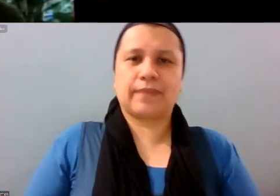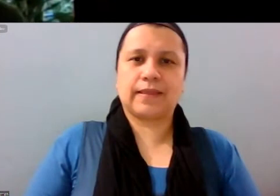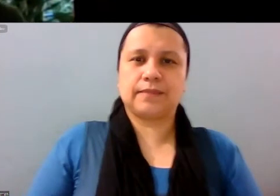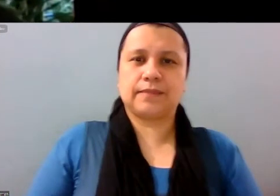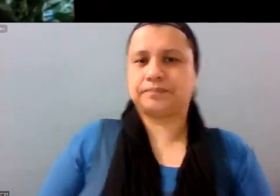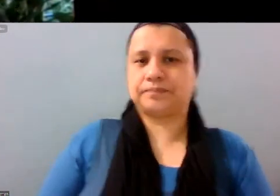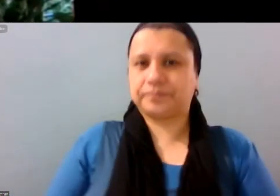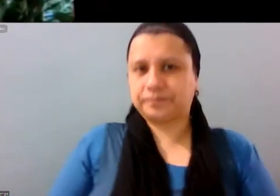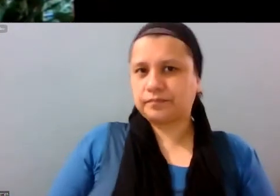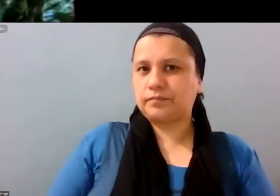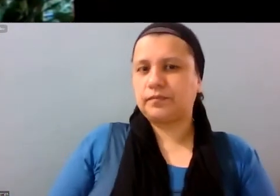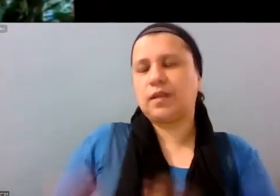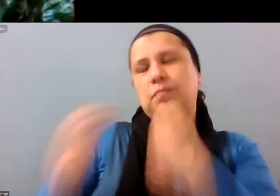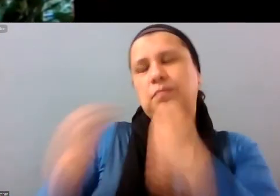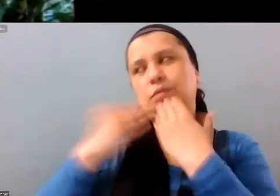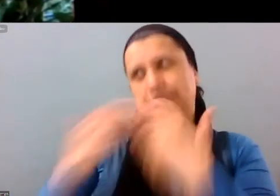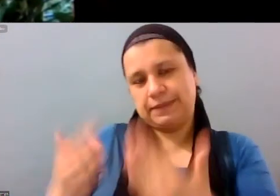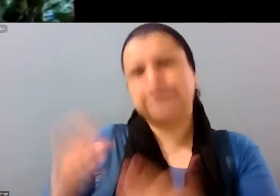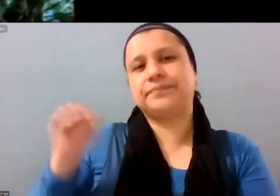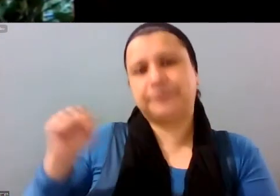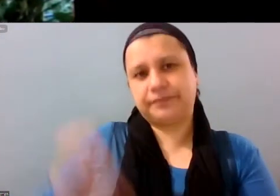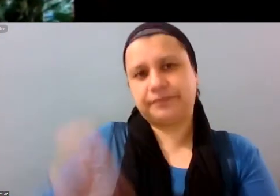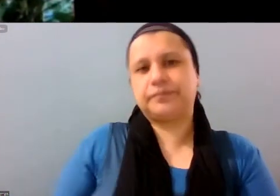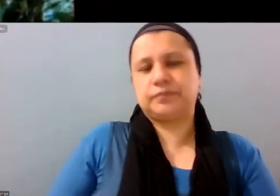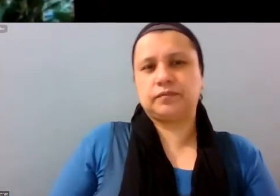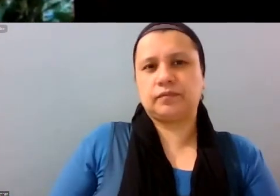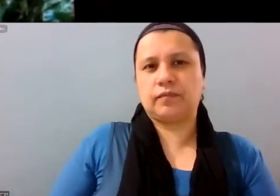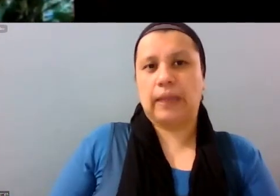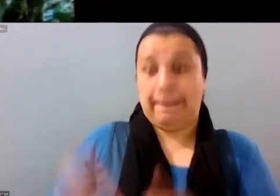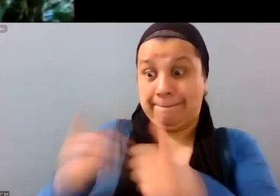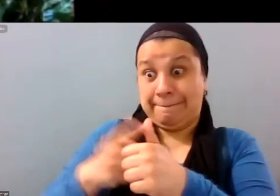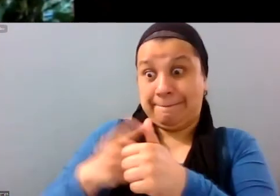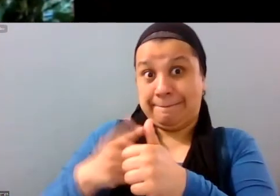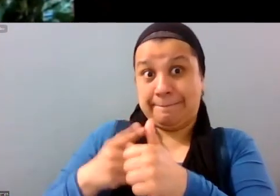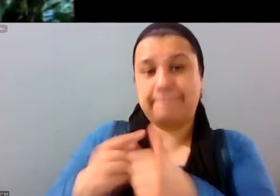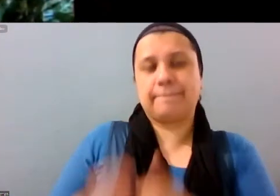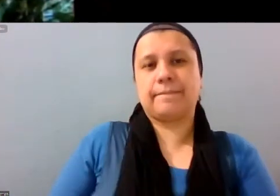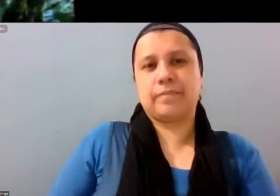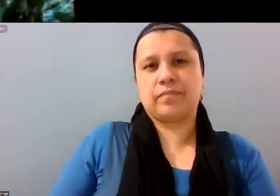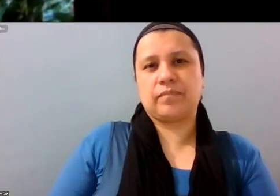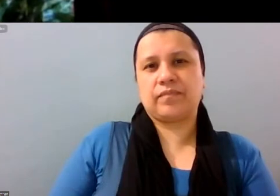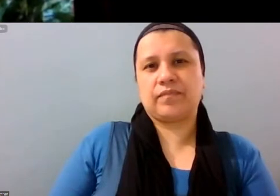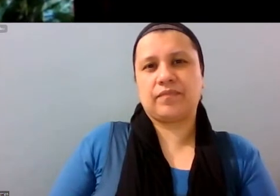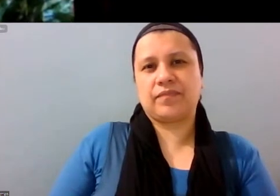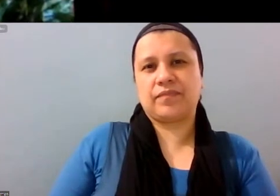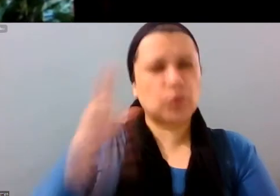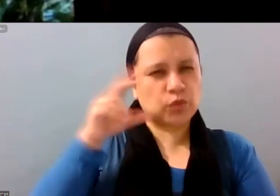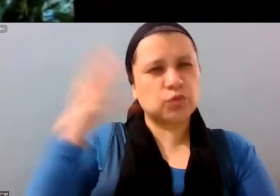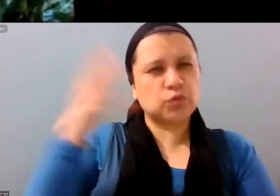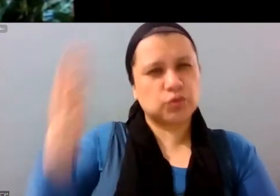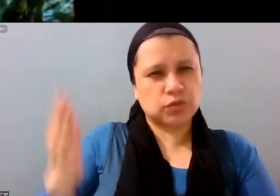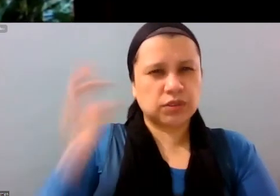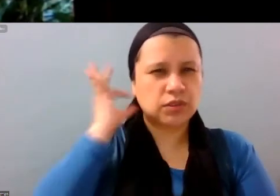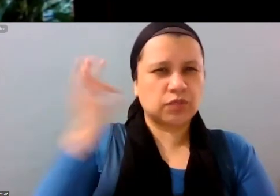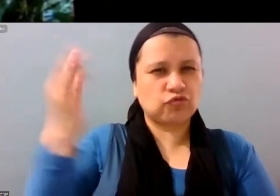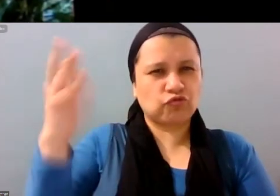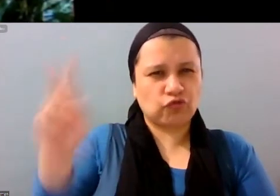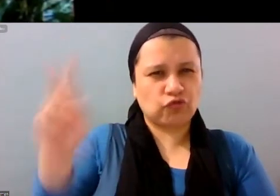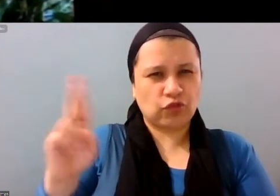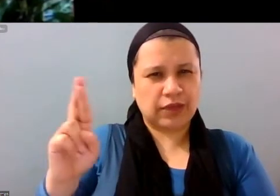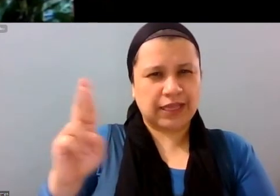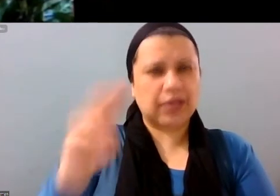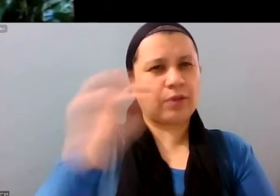muchísimas gracias bueno no en primera instancia escuchaba a don Rodrigo y a doña Melania y definitivamente